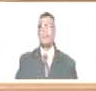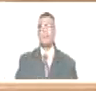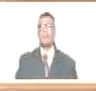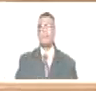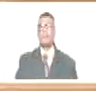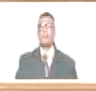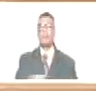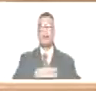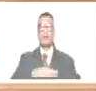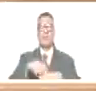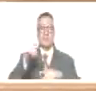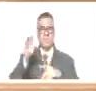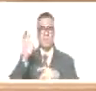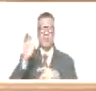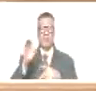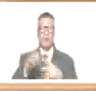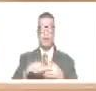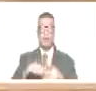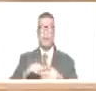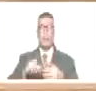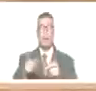El cáncer de la corrupción